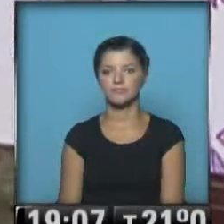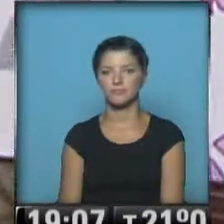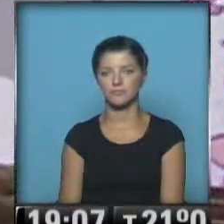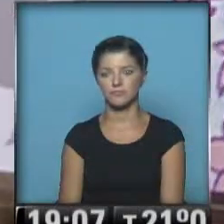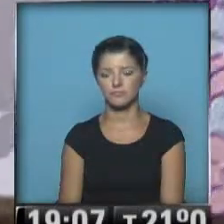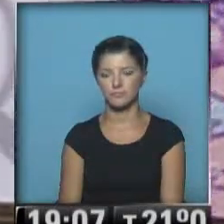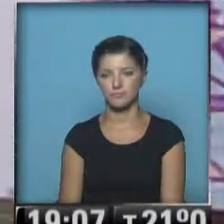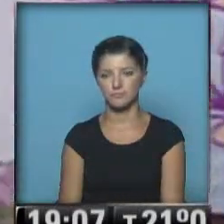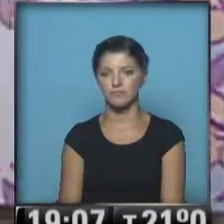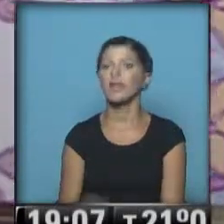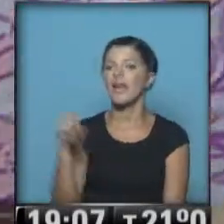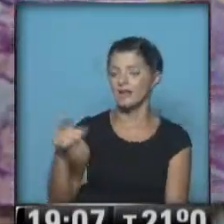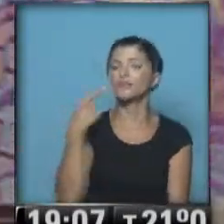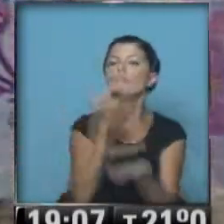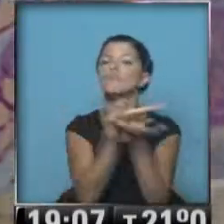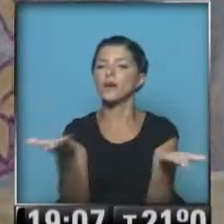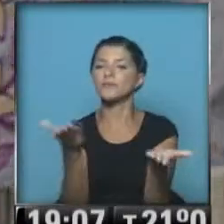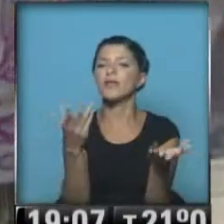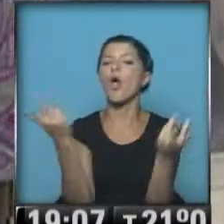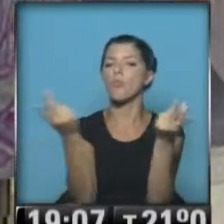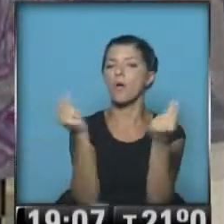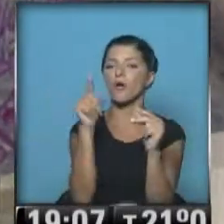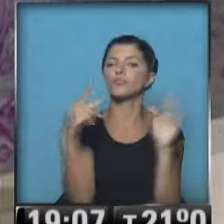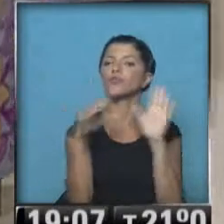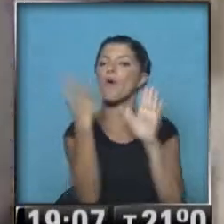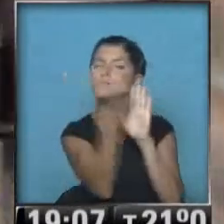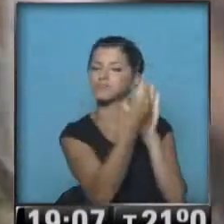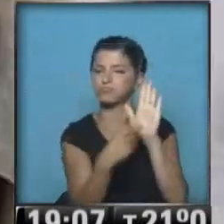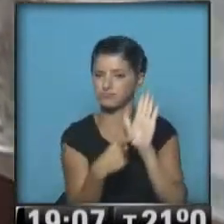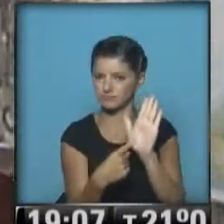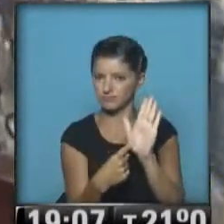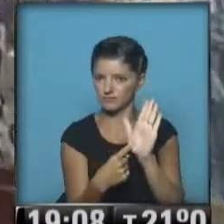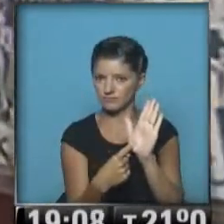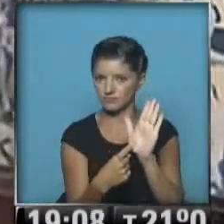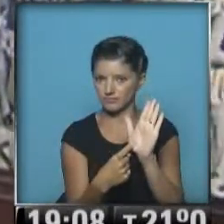a través de los símbolos y mensajes incluidos en su diseño.